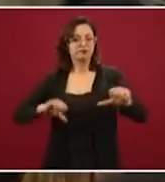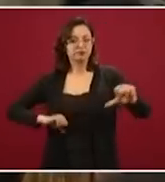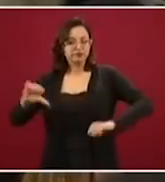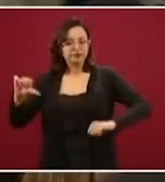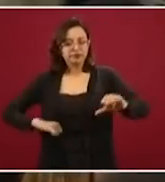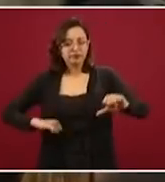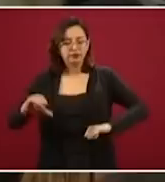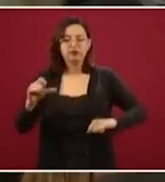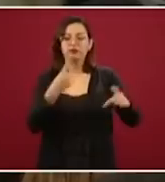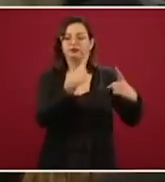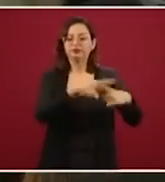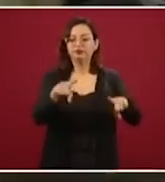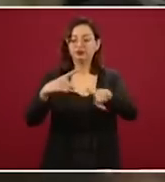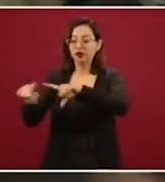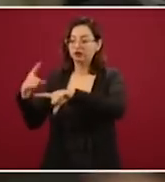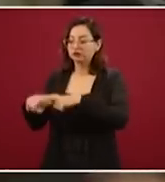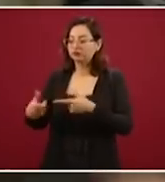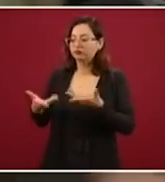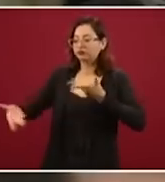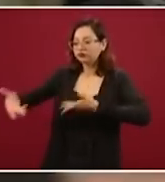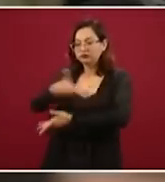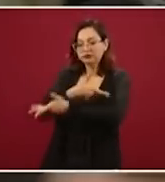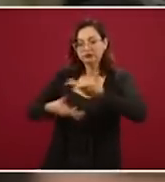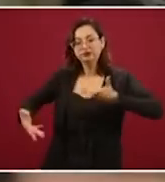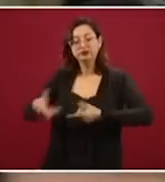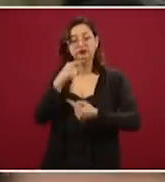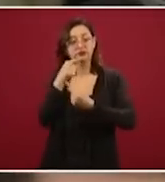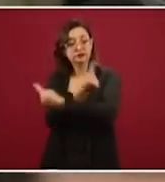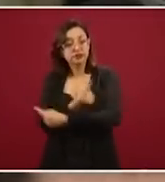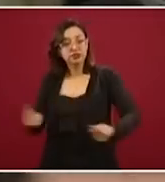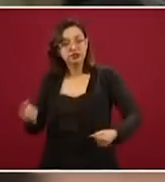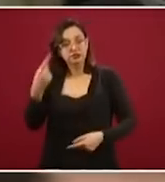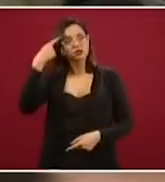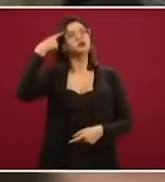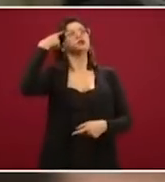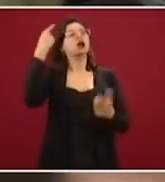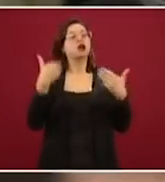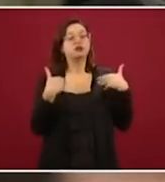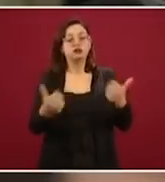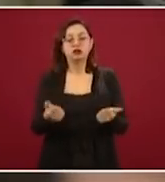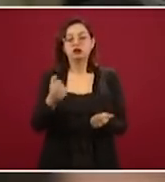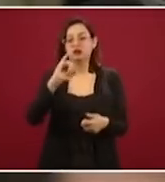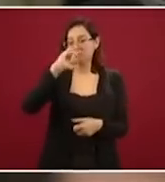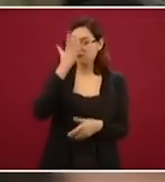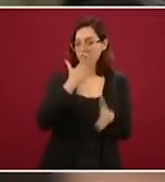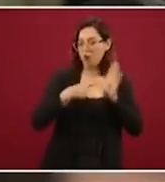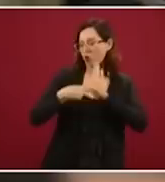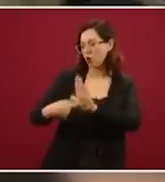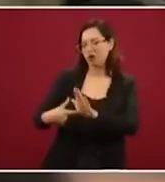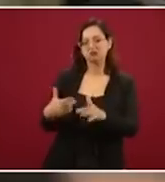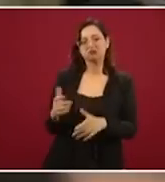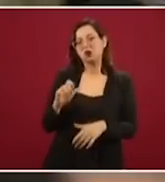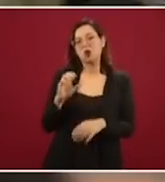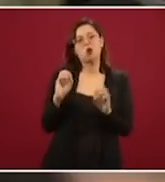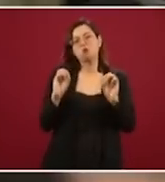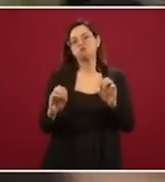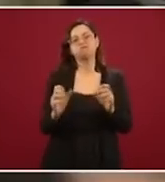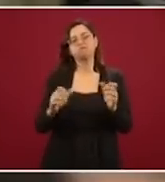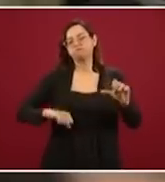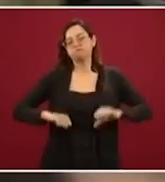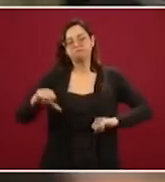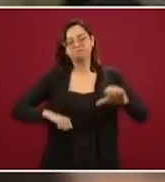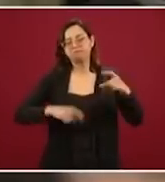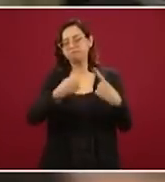dinámicas de un diálogo con ellos y de una conciencia con ese tipo de imágenes o de cualquier otro tipo de dinámica,